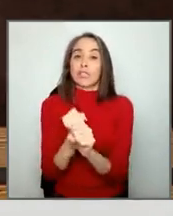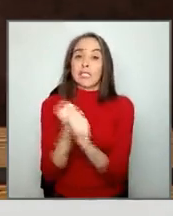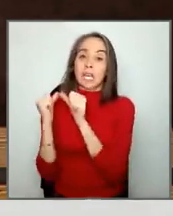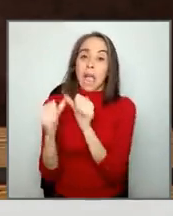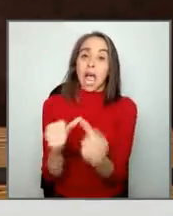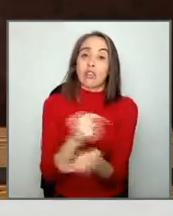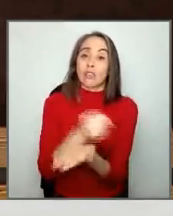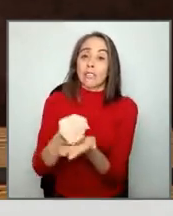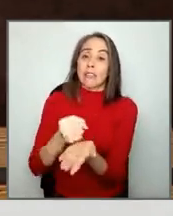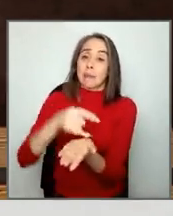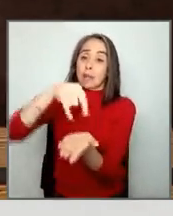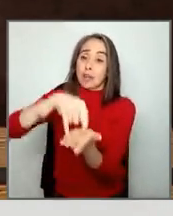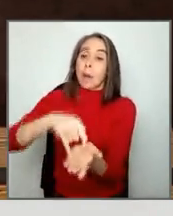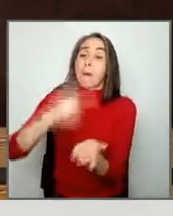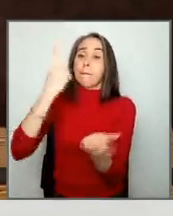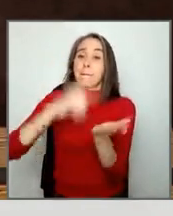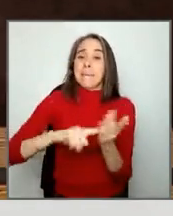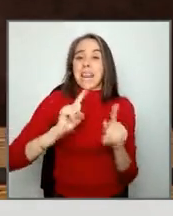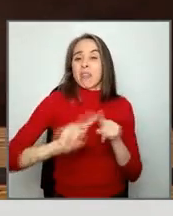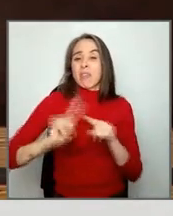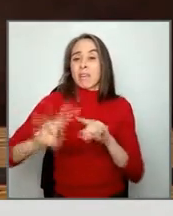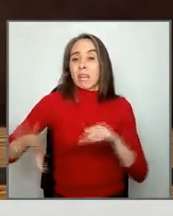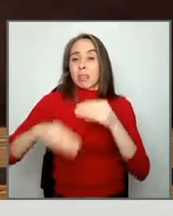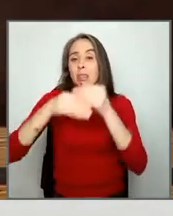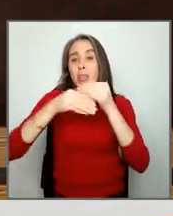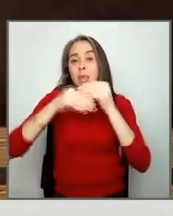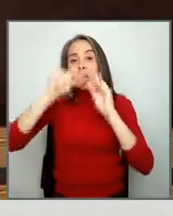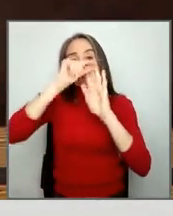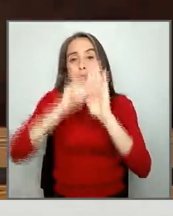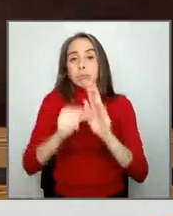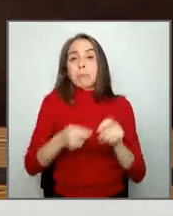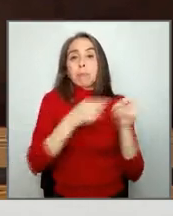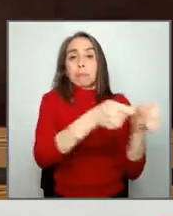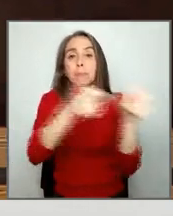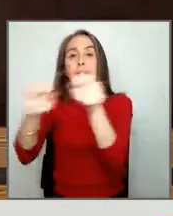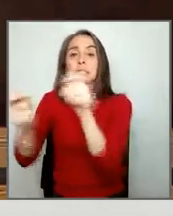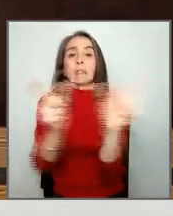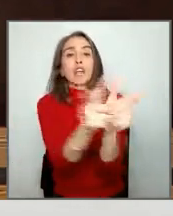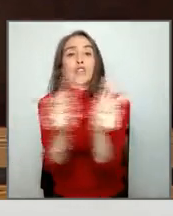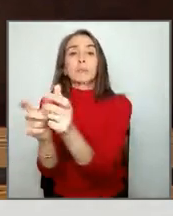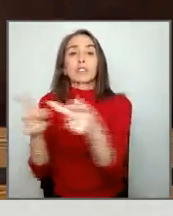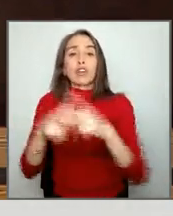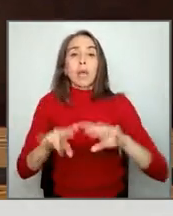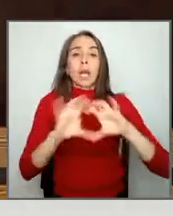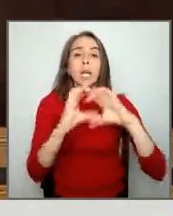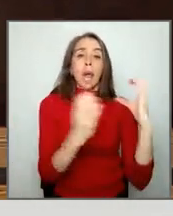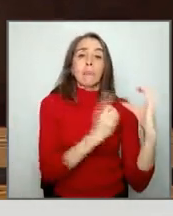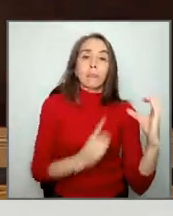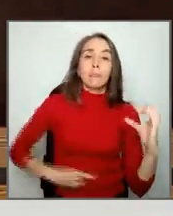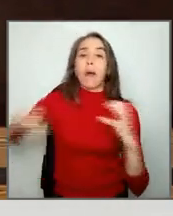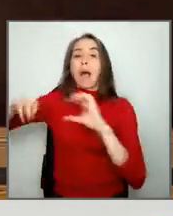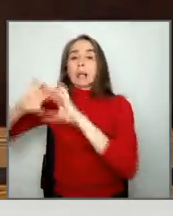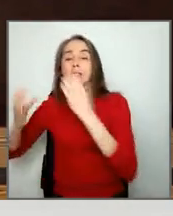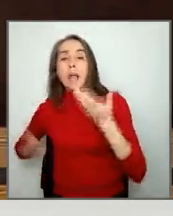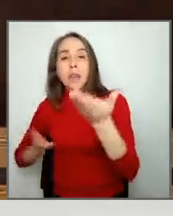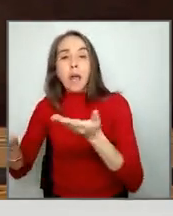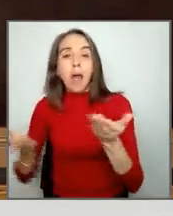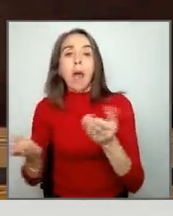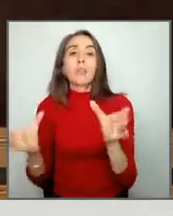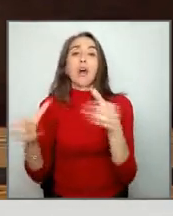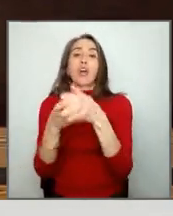mil indicaciones presentadas en las distintas comisiones técnicas múltiples análisis de comisiones de experto